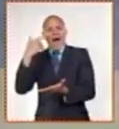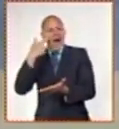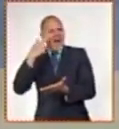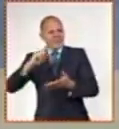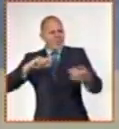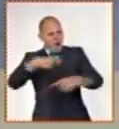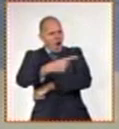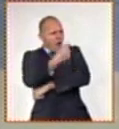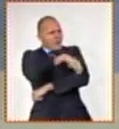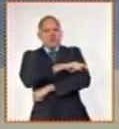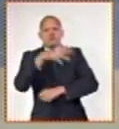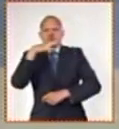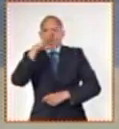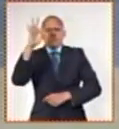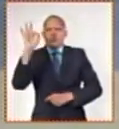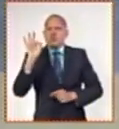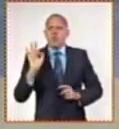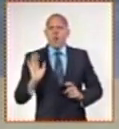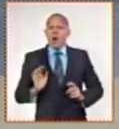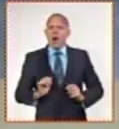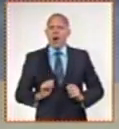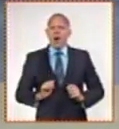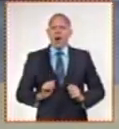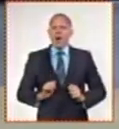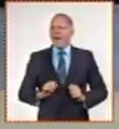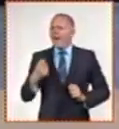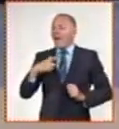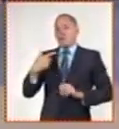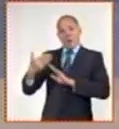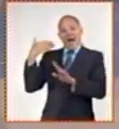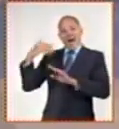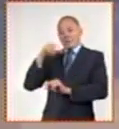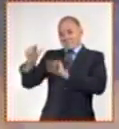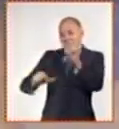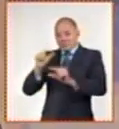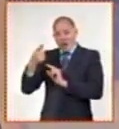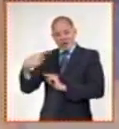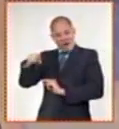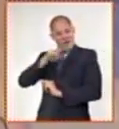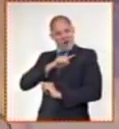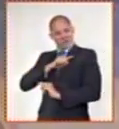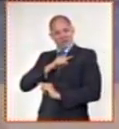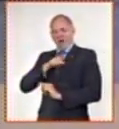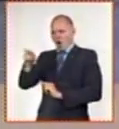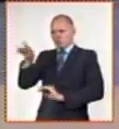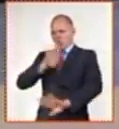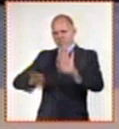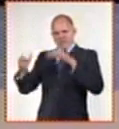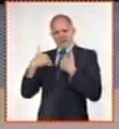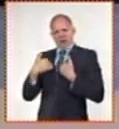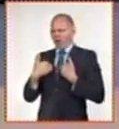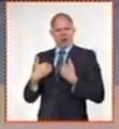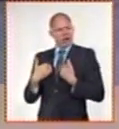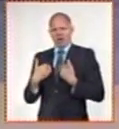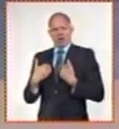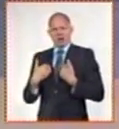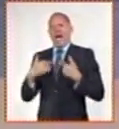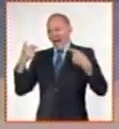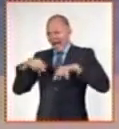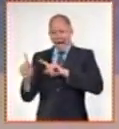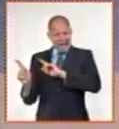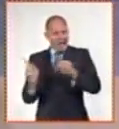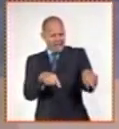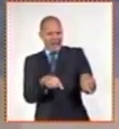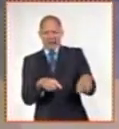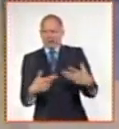intervenir para evitar ese hostigamiento también a una ciudadana. Soy ciudadana también y pago